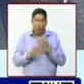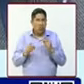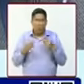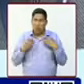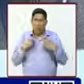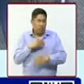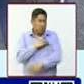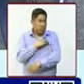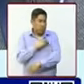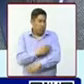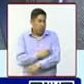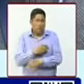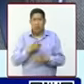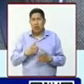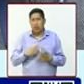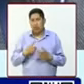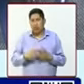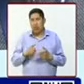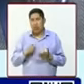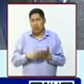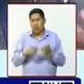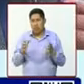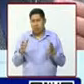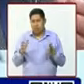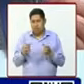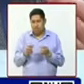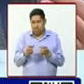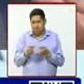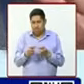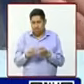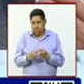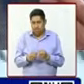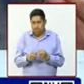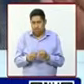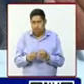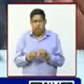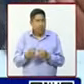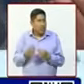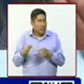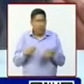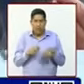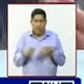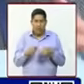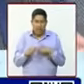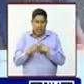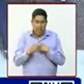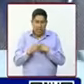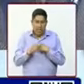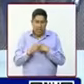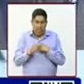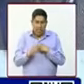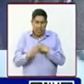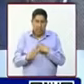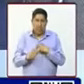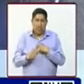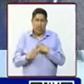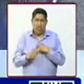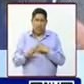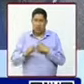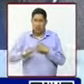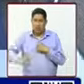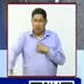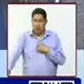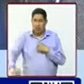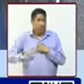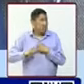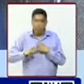también. Entonces, eso empieza a presionar y se empieza a ulcerar, se empieza a hacer una heridita. No se lo mueve,